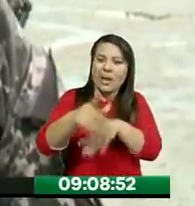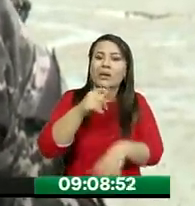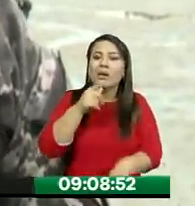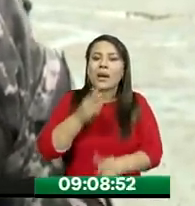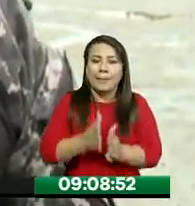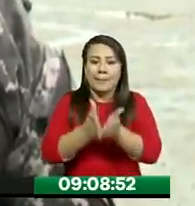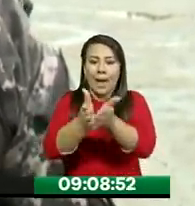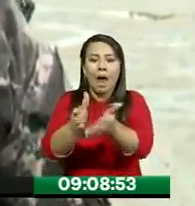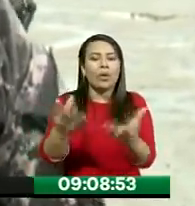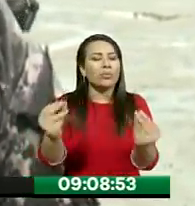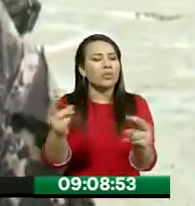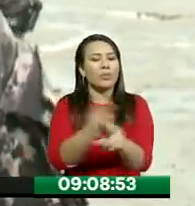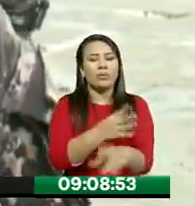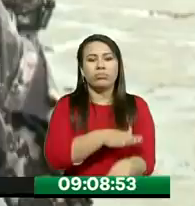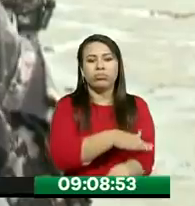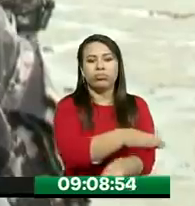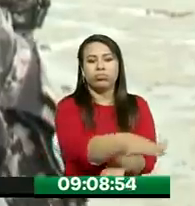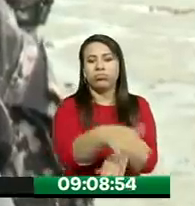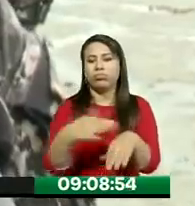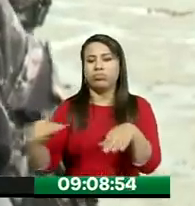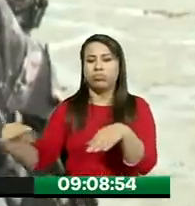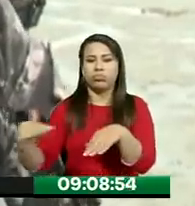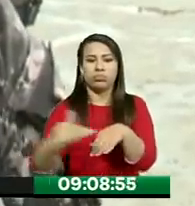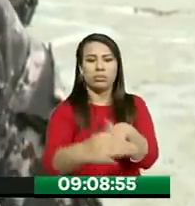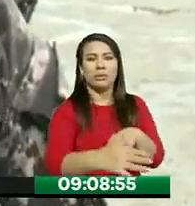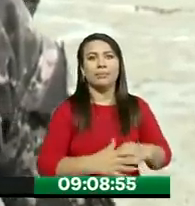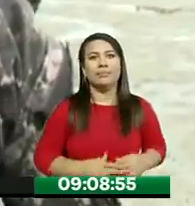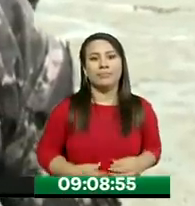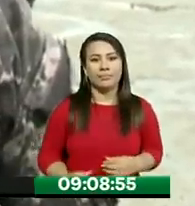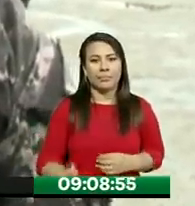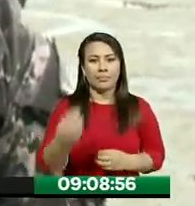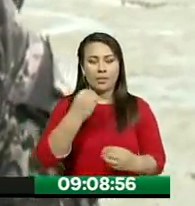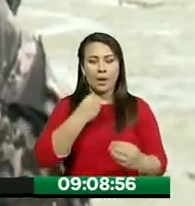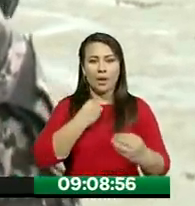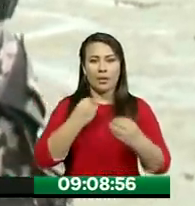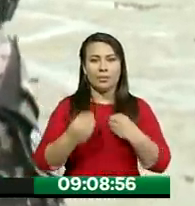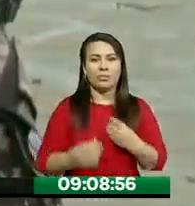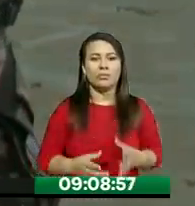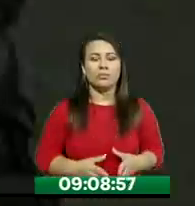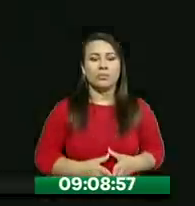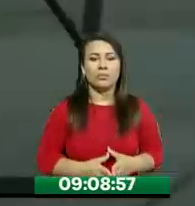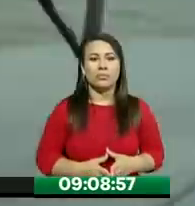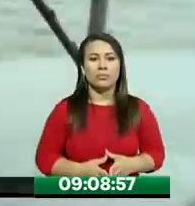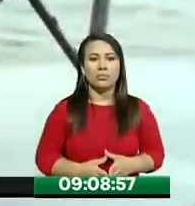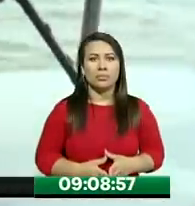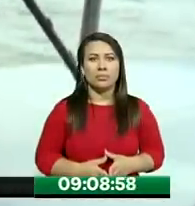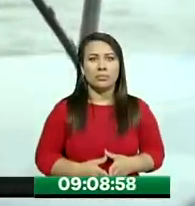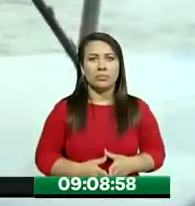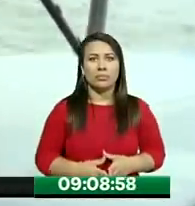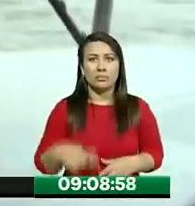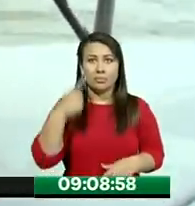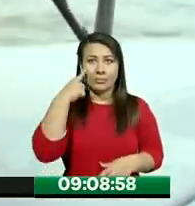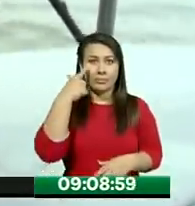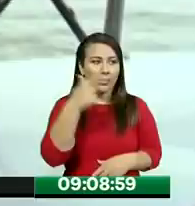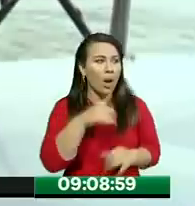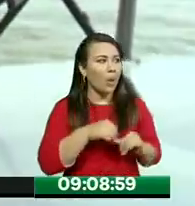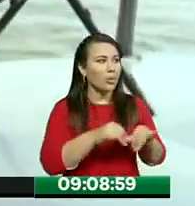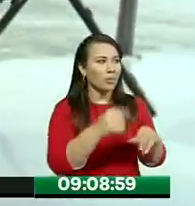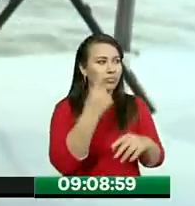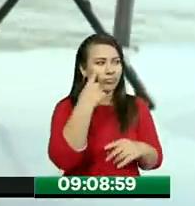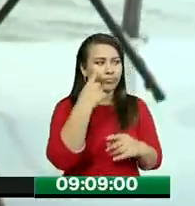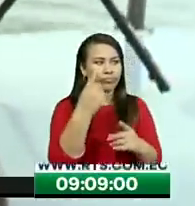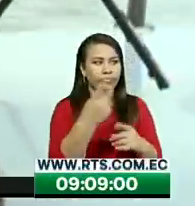Para ustedes, amigos televidentes, en Perú, enardecidos comerciantes casi terminan linchando a un delincuente a quien